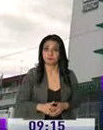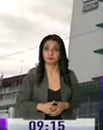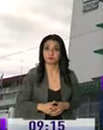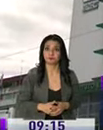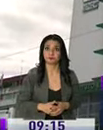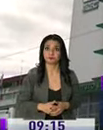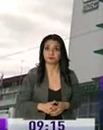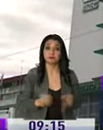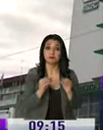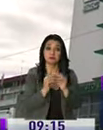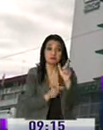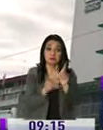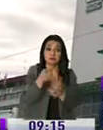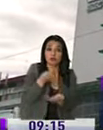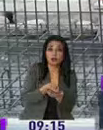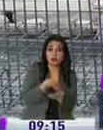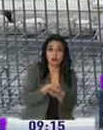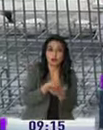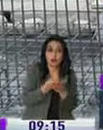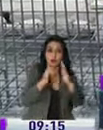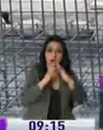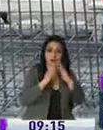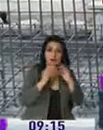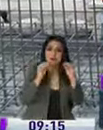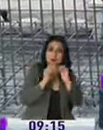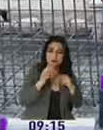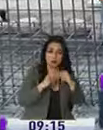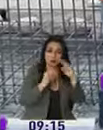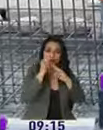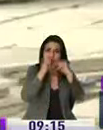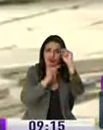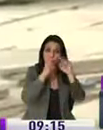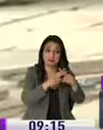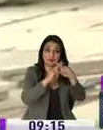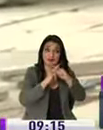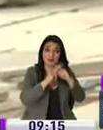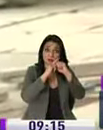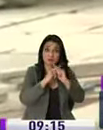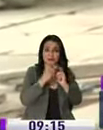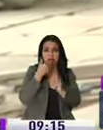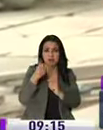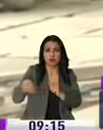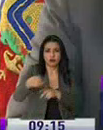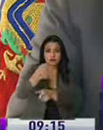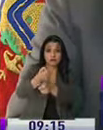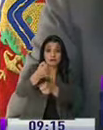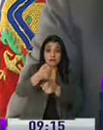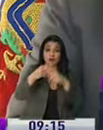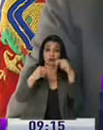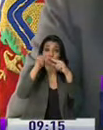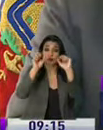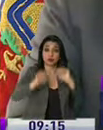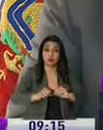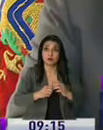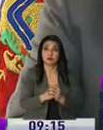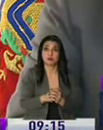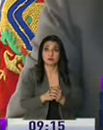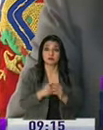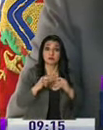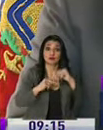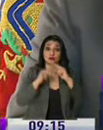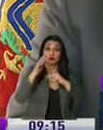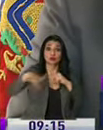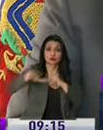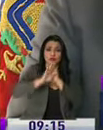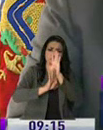Señala que mientras más usuarios accedan a los préstamos, incrementa la actividad de este sector, generando nuevas plazas de empleo. lo bueno del sector de la